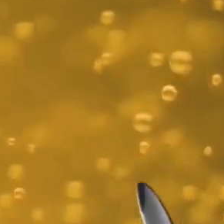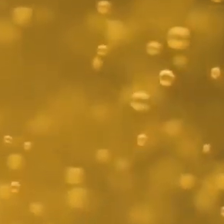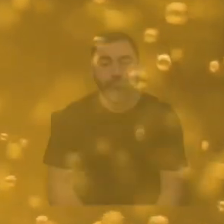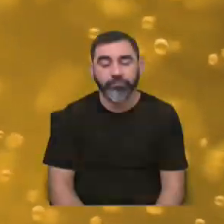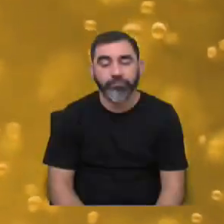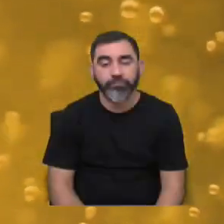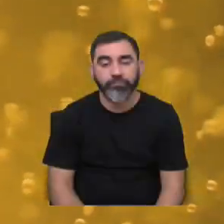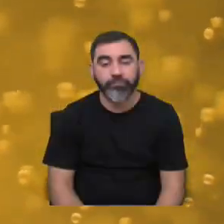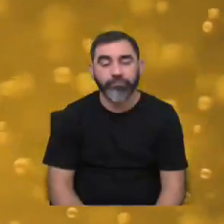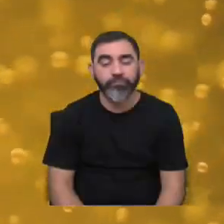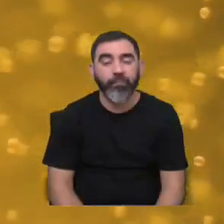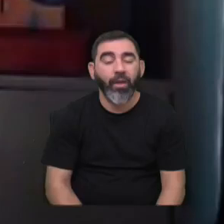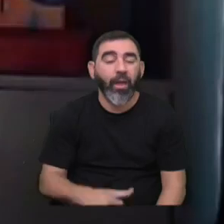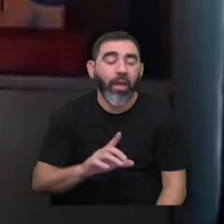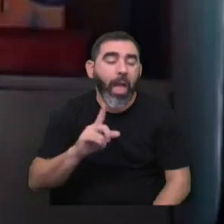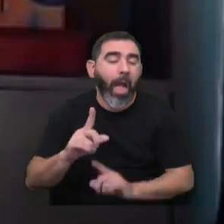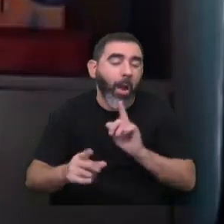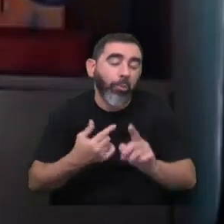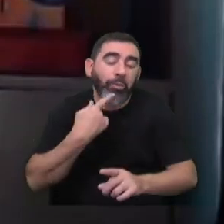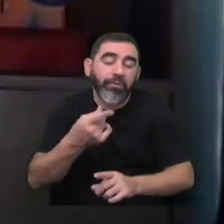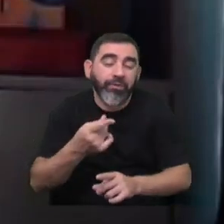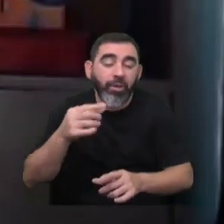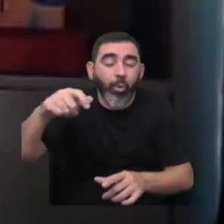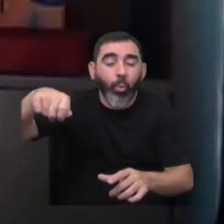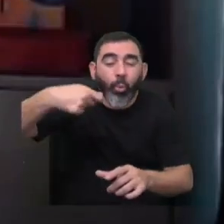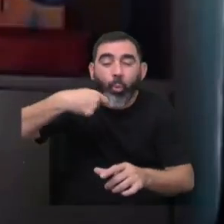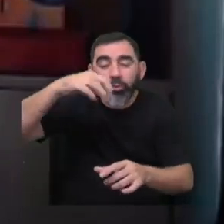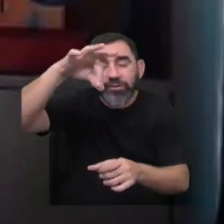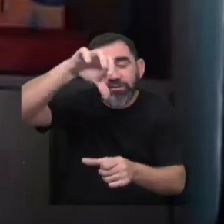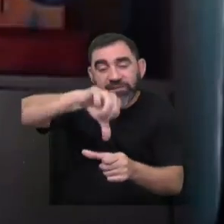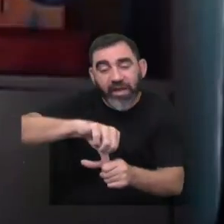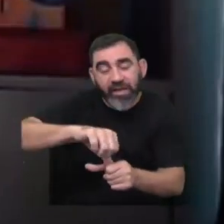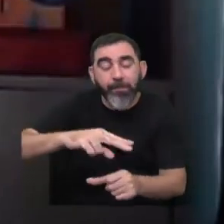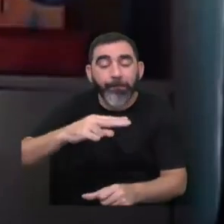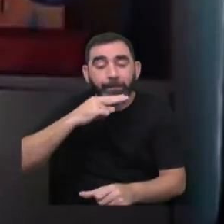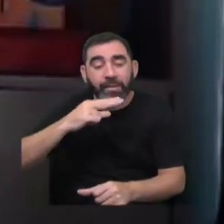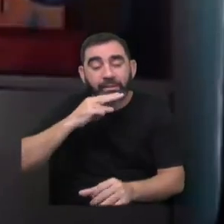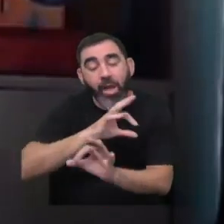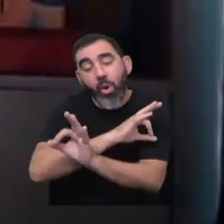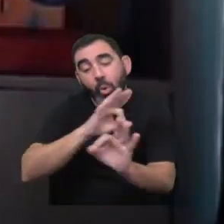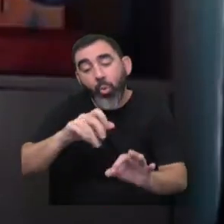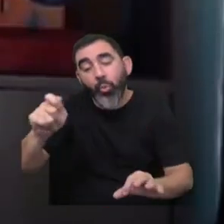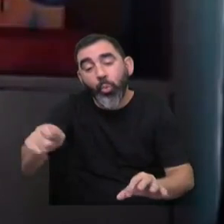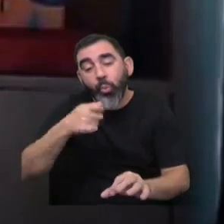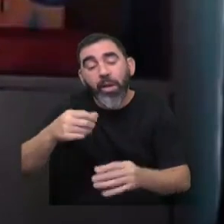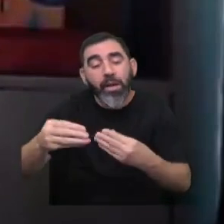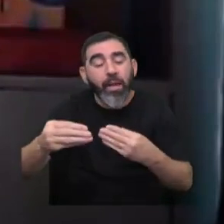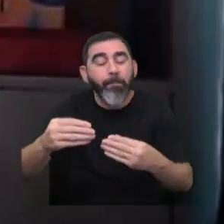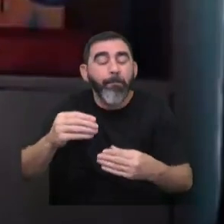Bueno, existe una creencia popular de que colocar una cucharita metálica, o incluso a veces se habla de una cucharita de